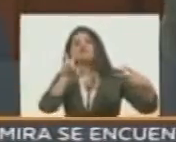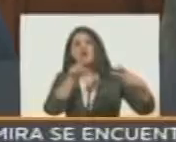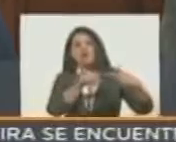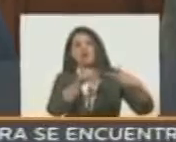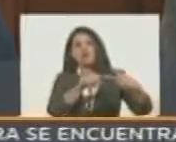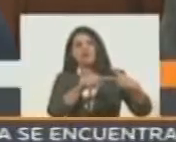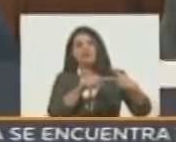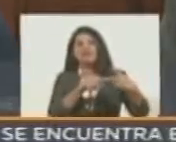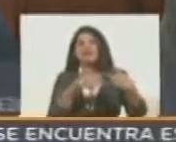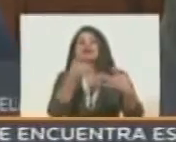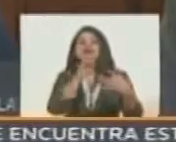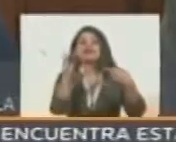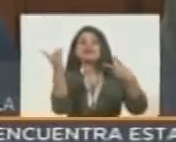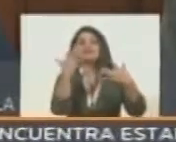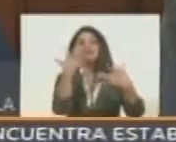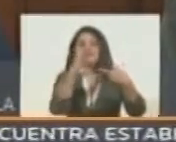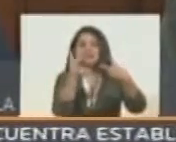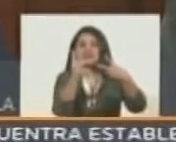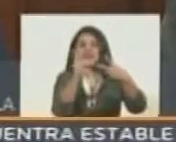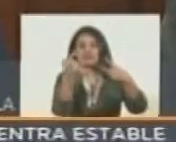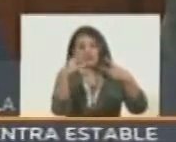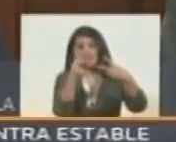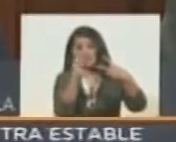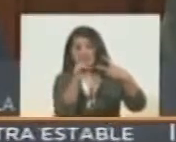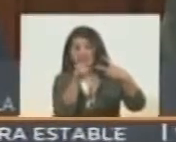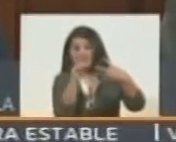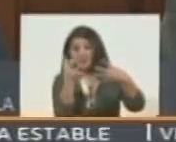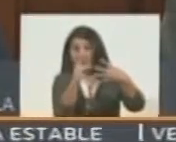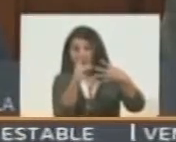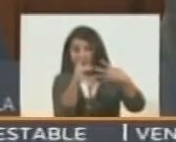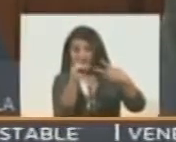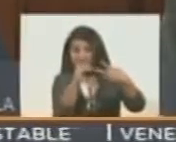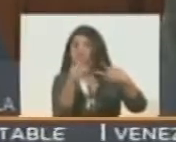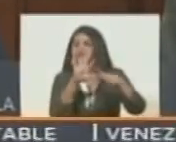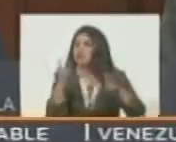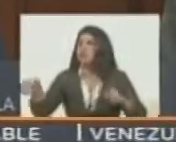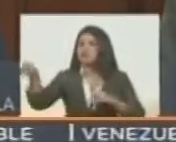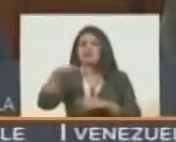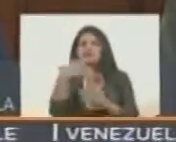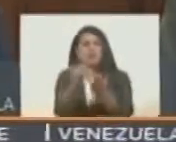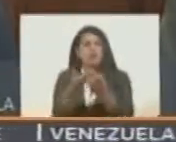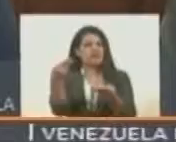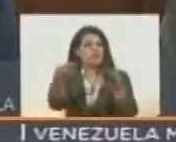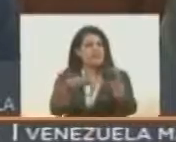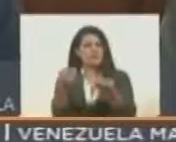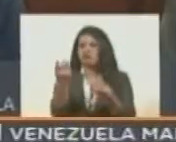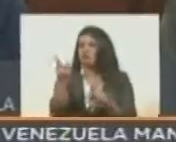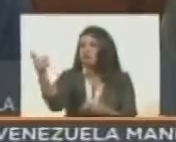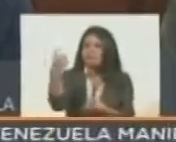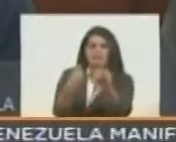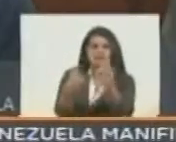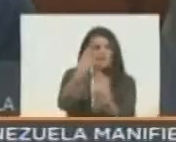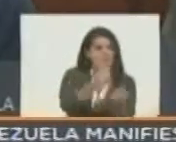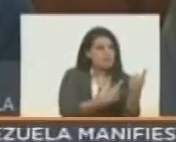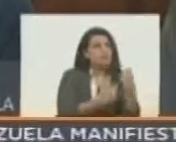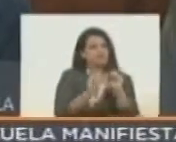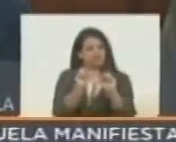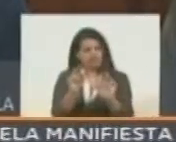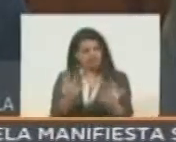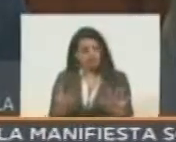El nuevo DICOM. Sobre ello ustedes han formulado muchas inquietudes. Inquietudes que también se